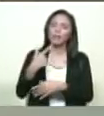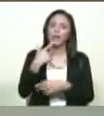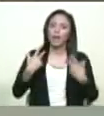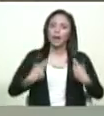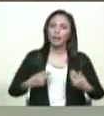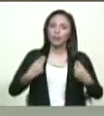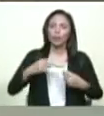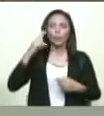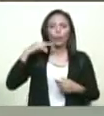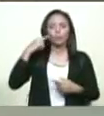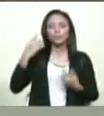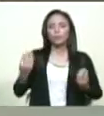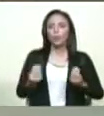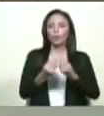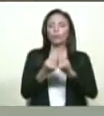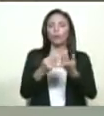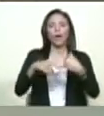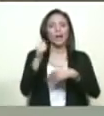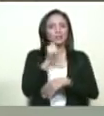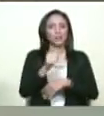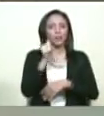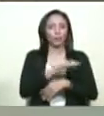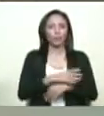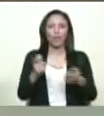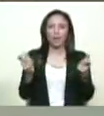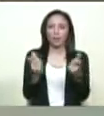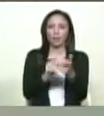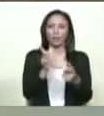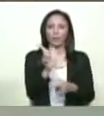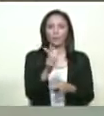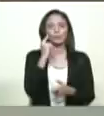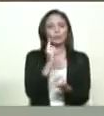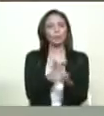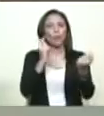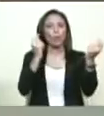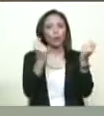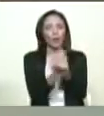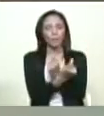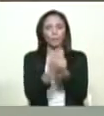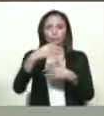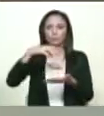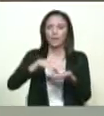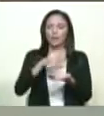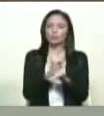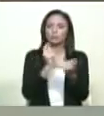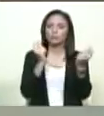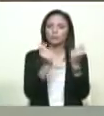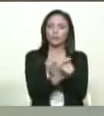sábado de la plenaria en una transformación del estado